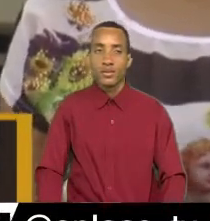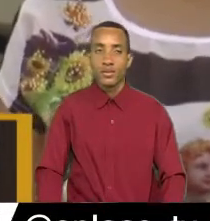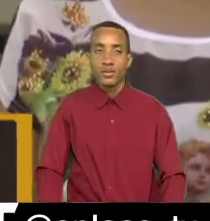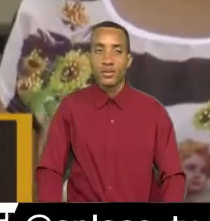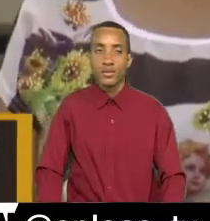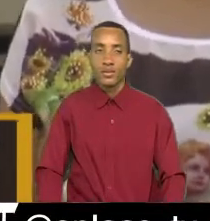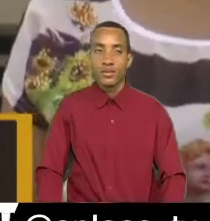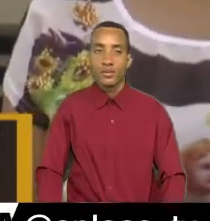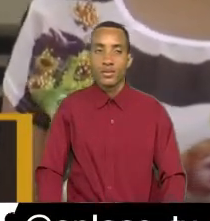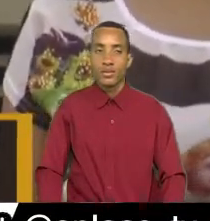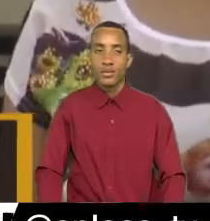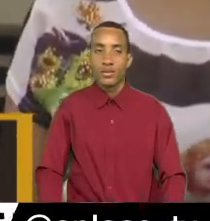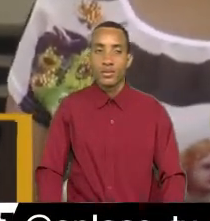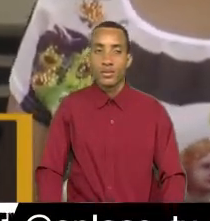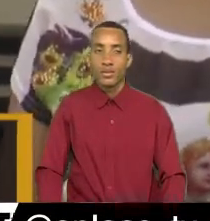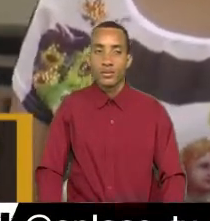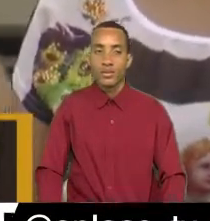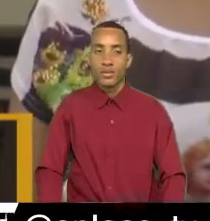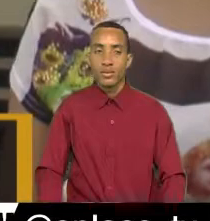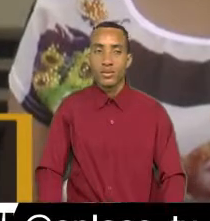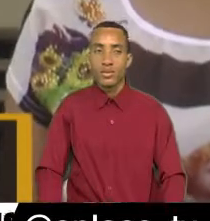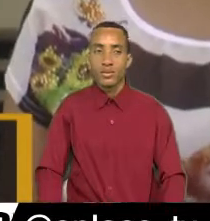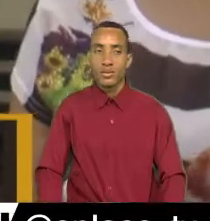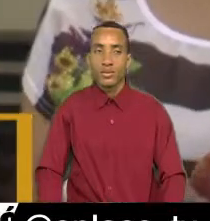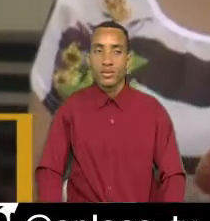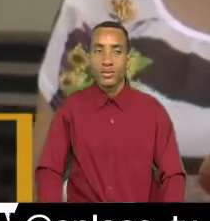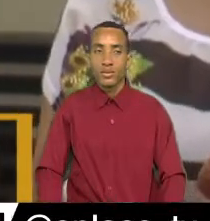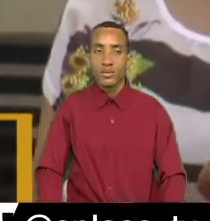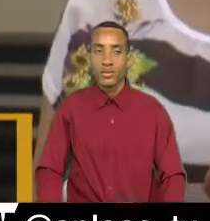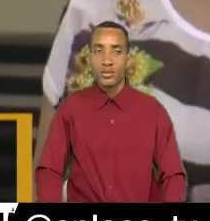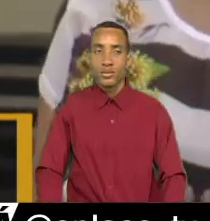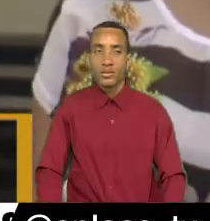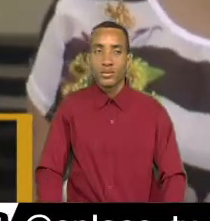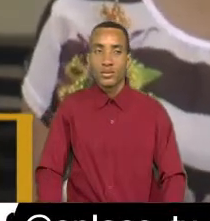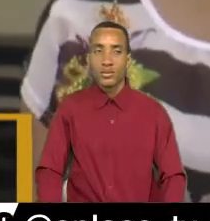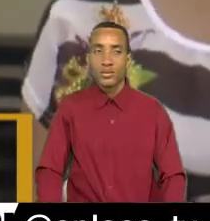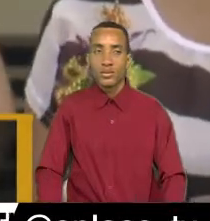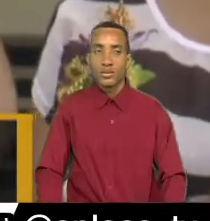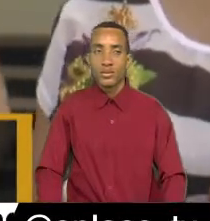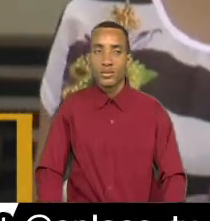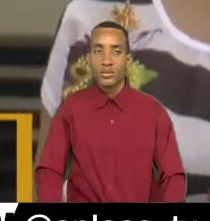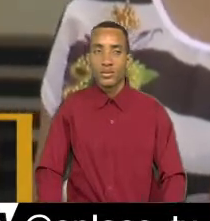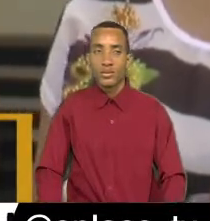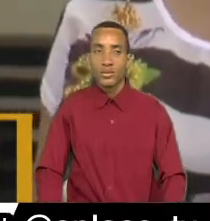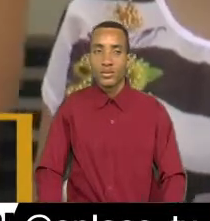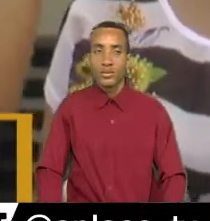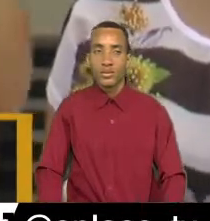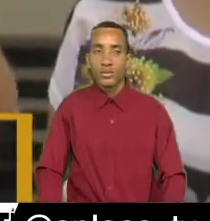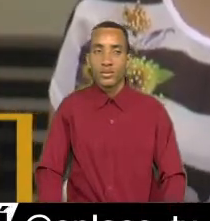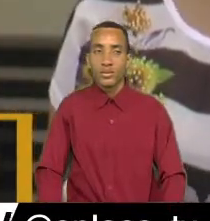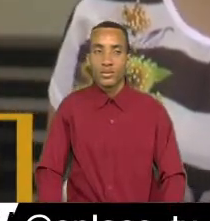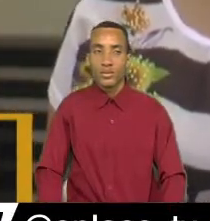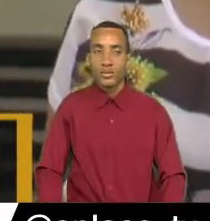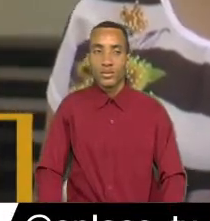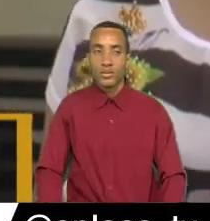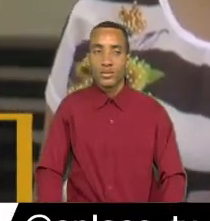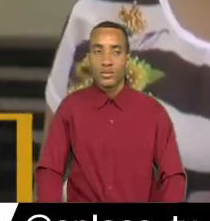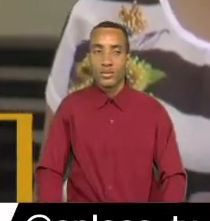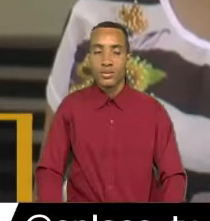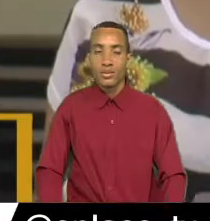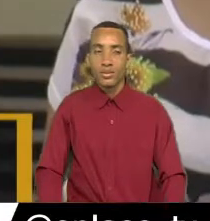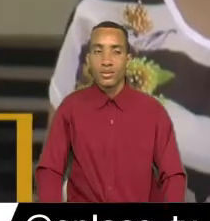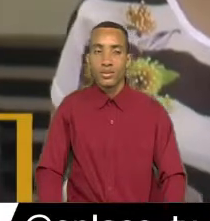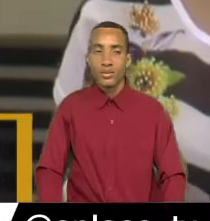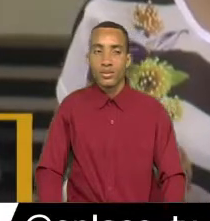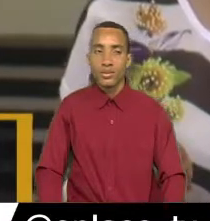es ir, no podemos ir todos porque somos muchos, entonces escogimos a 5 líderes que van a ir